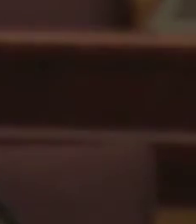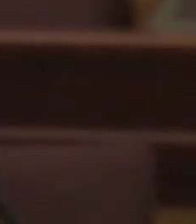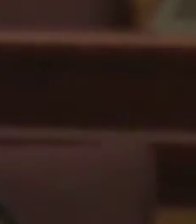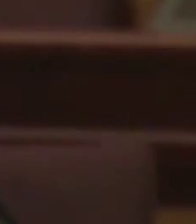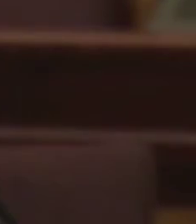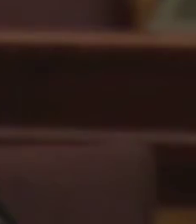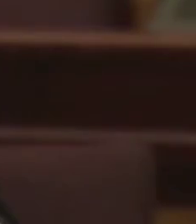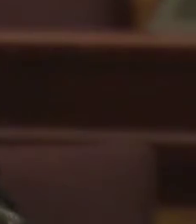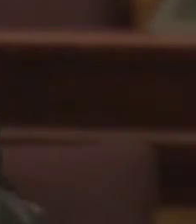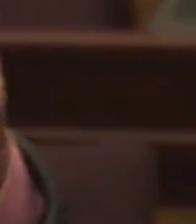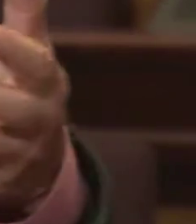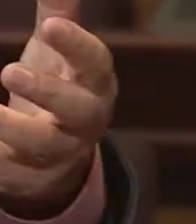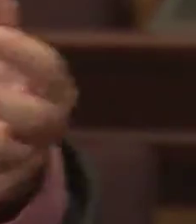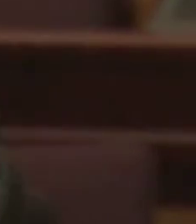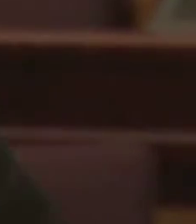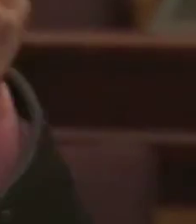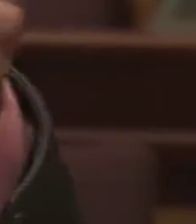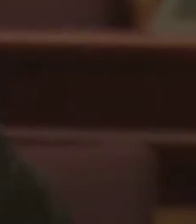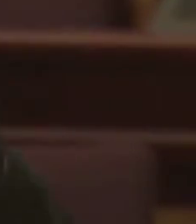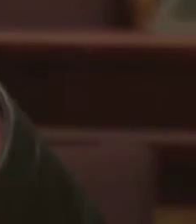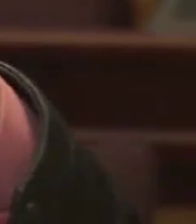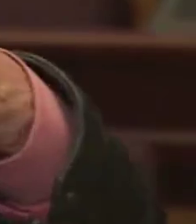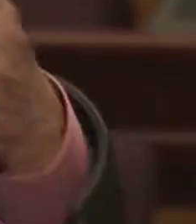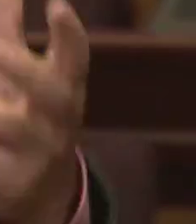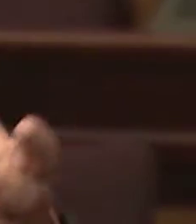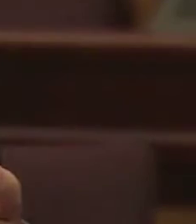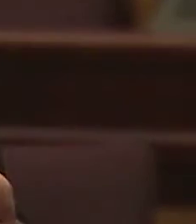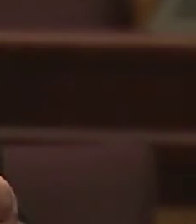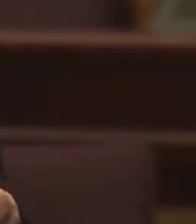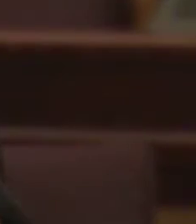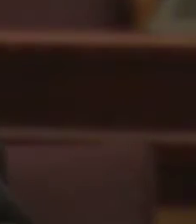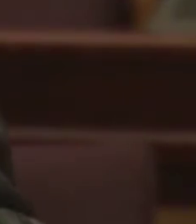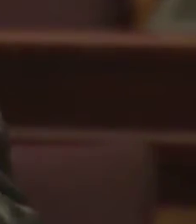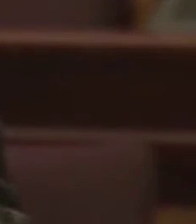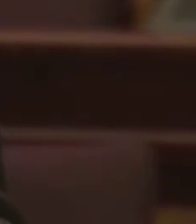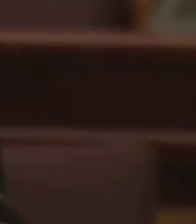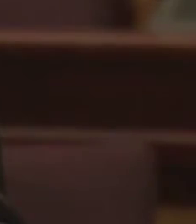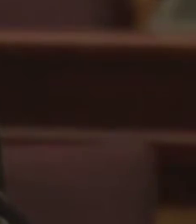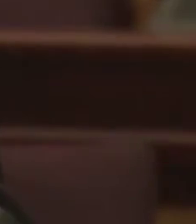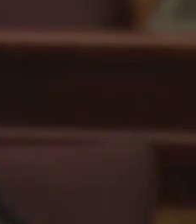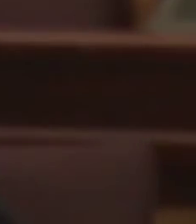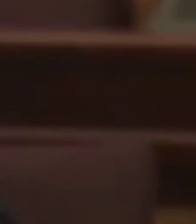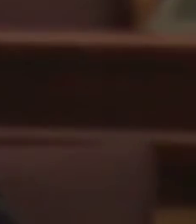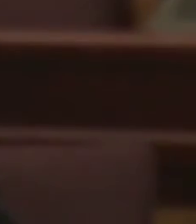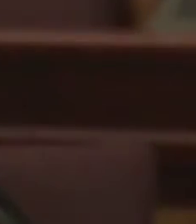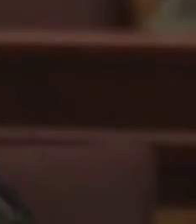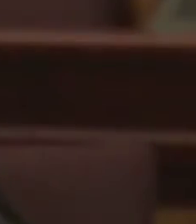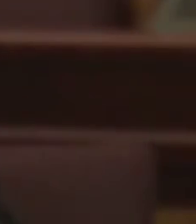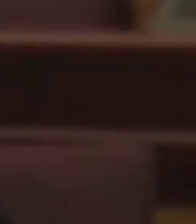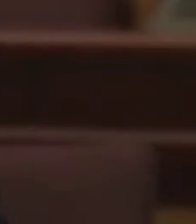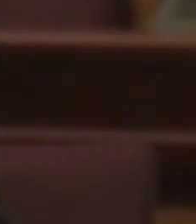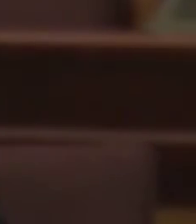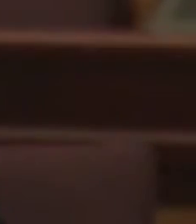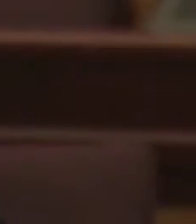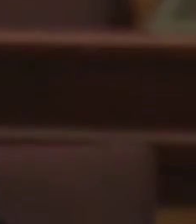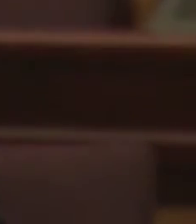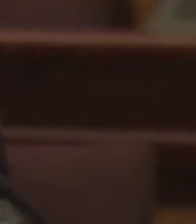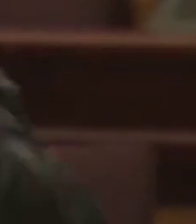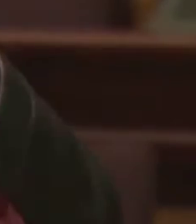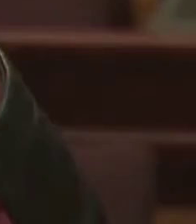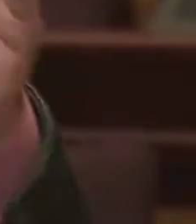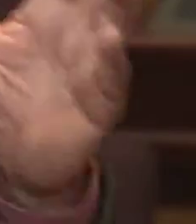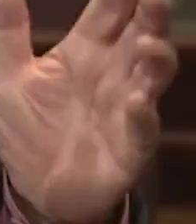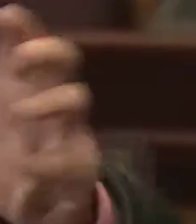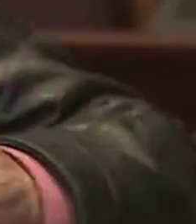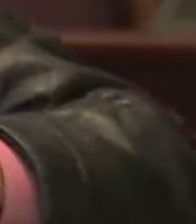errores de mezclar todo y convertirlo a esta ley en un ekeko porque así se llama esa figura en bolivia